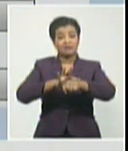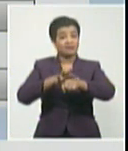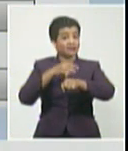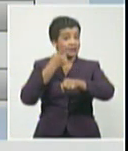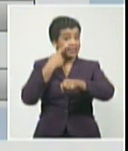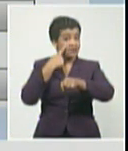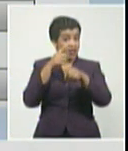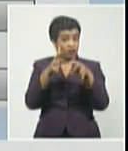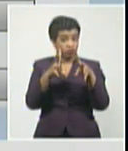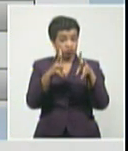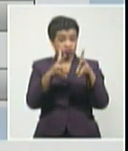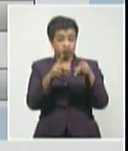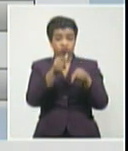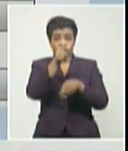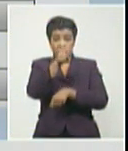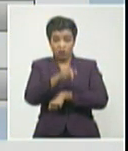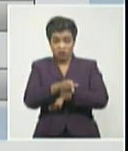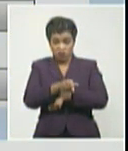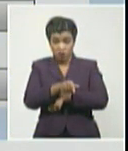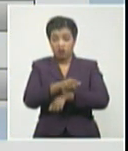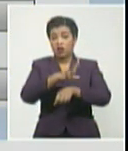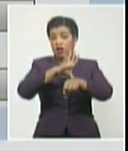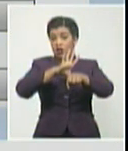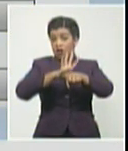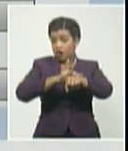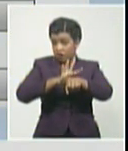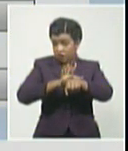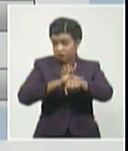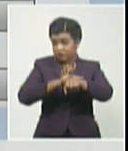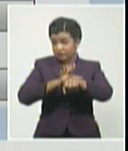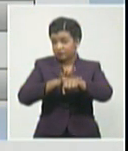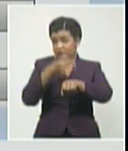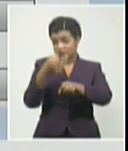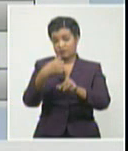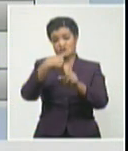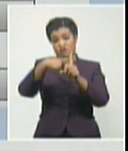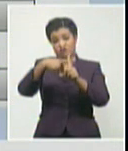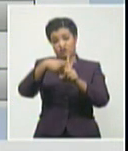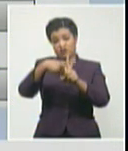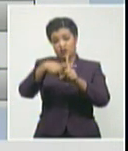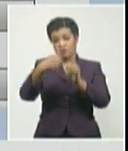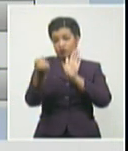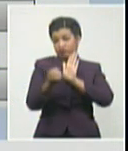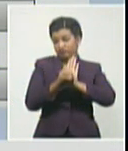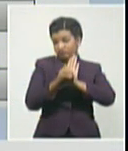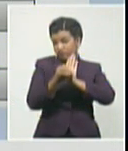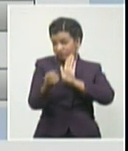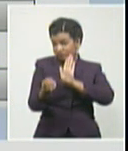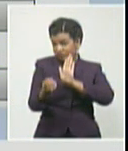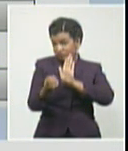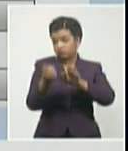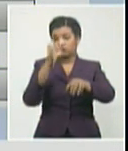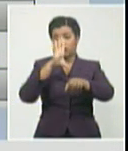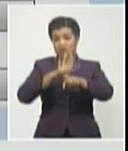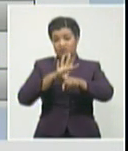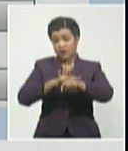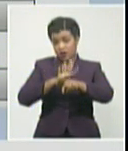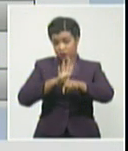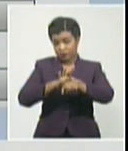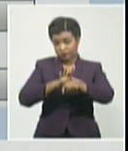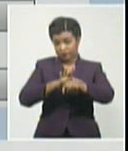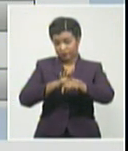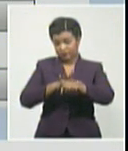personas activas hablando de casos positivos casos confirmados con la enfermedad activa